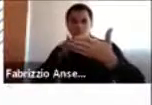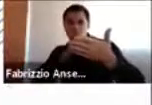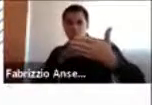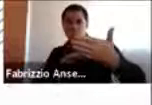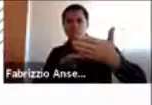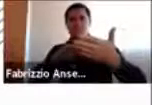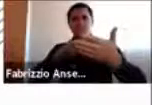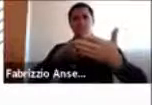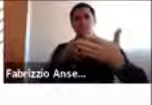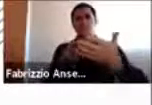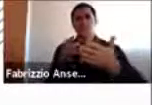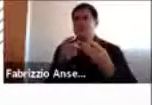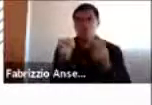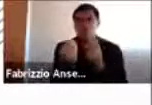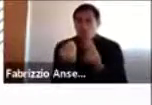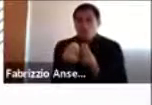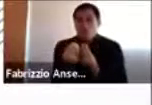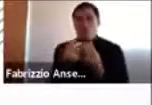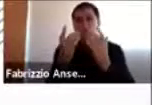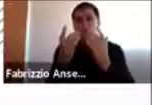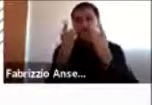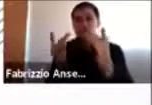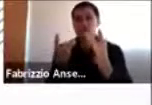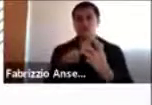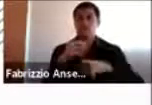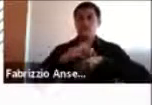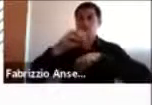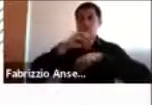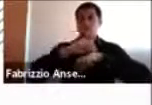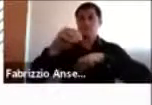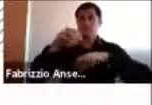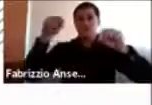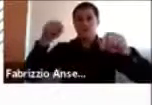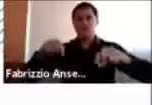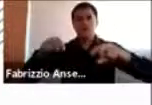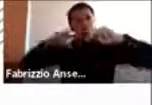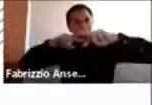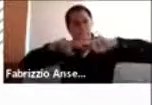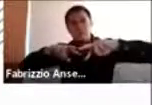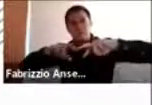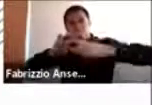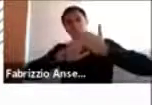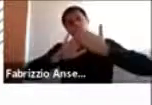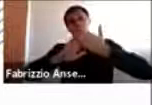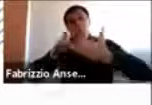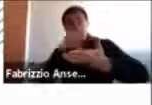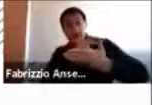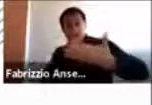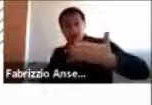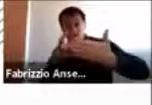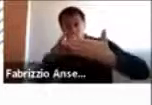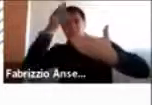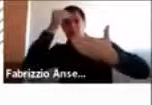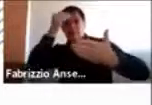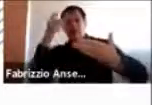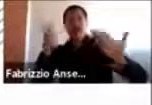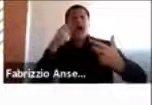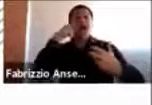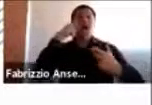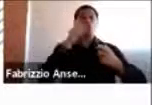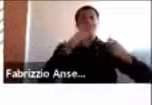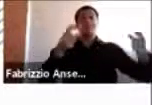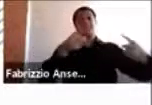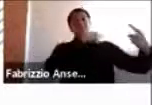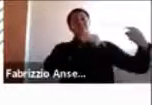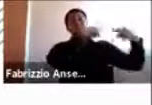comentaba, si bien es cierto que esto es algo que una invención que a la humanidad le costó millones, miles de años, nosotros